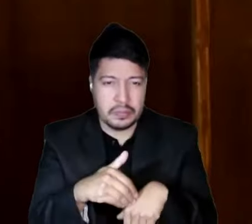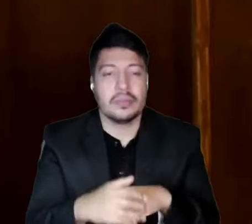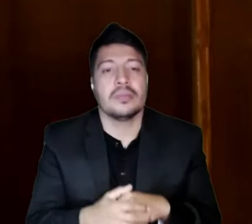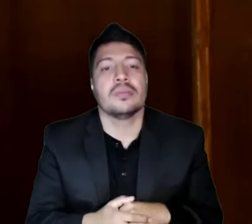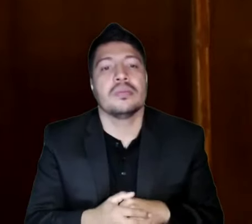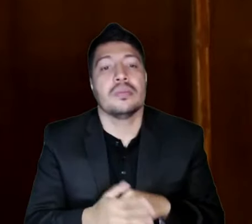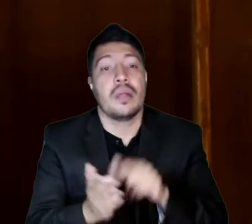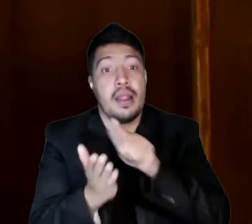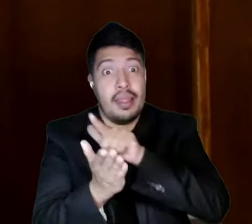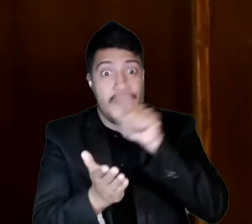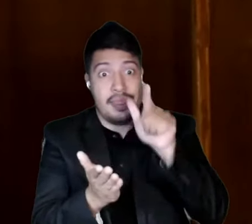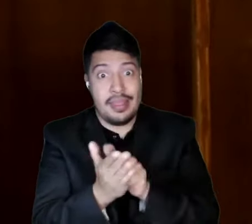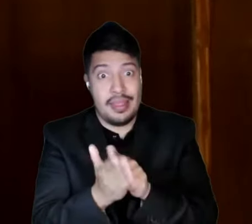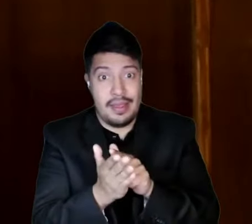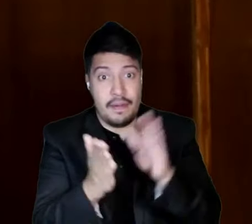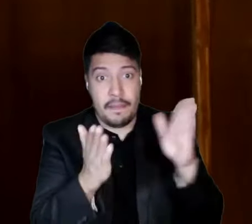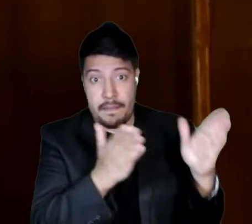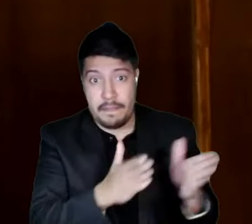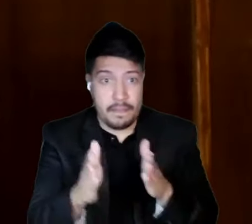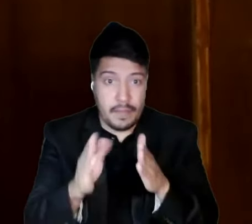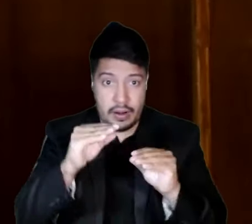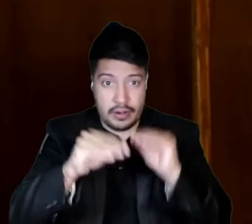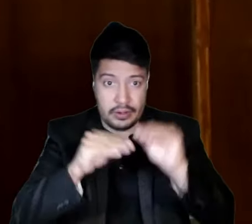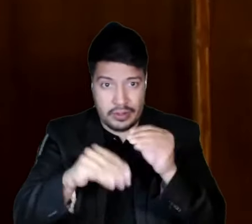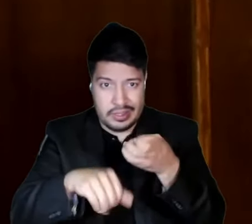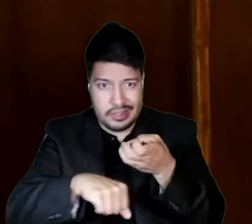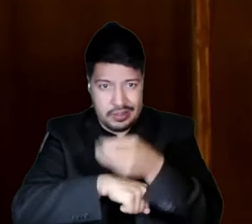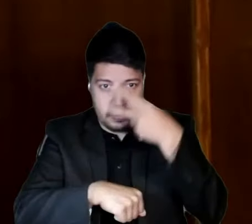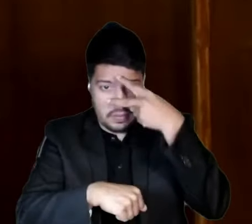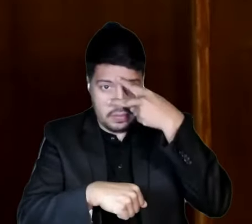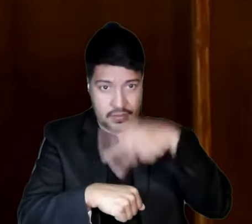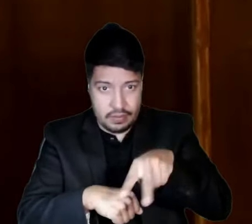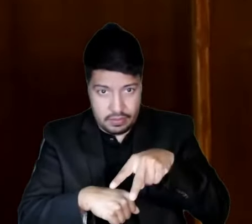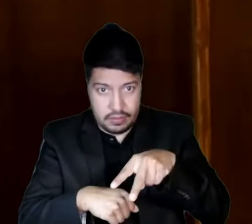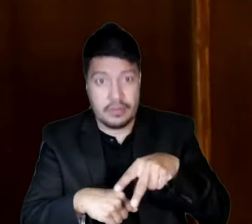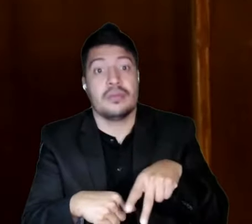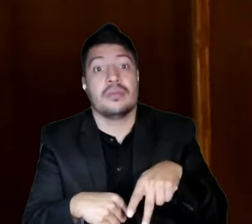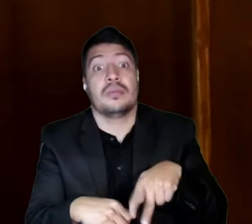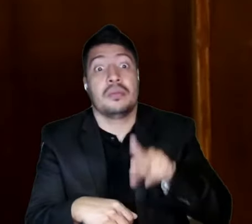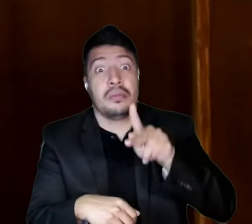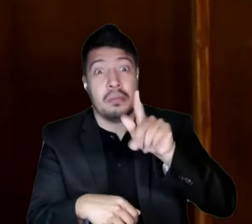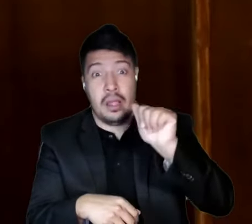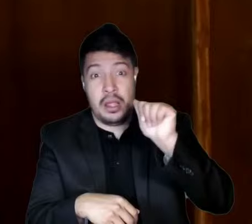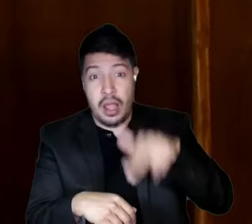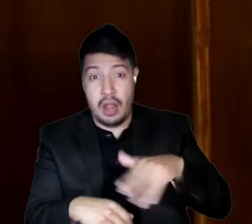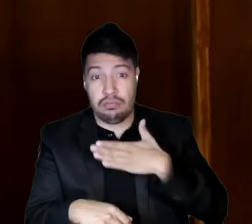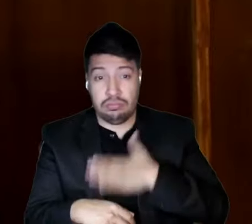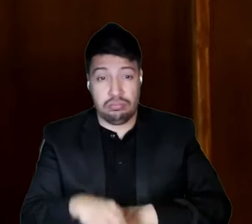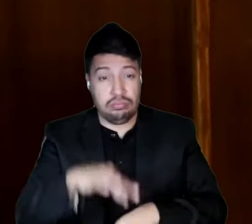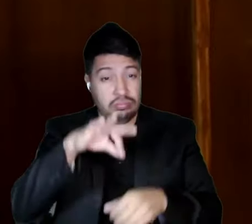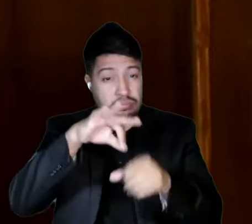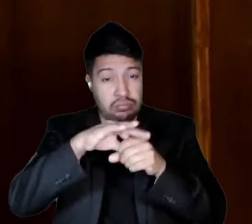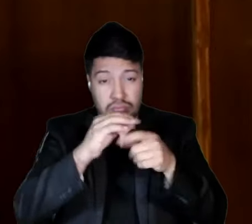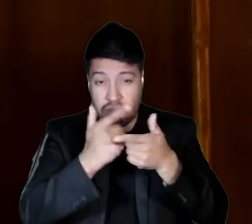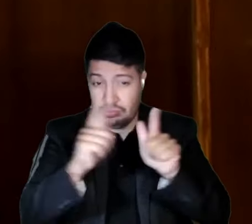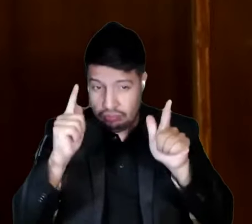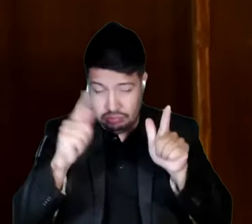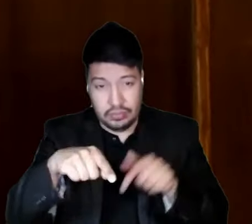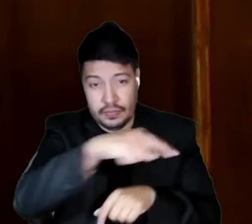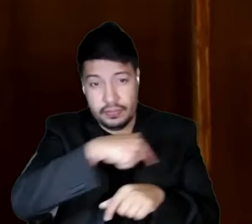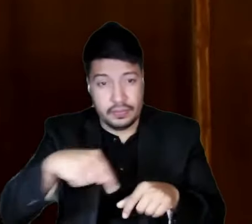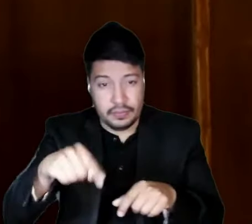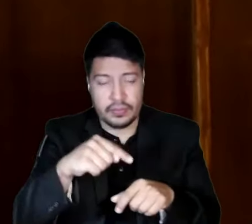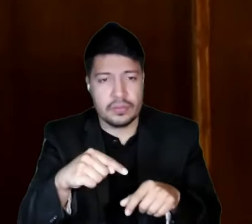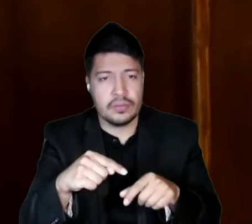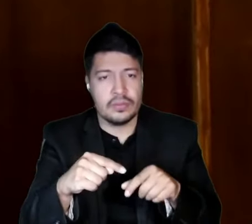ley de planeación del Estado de México y municipios la planeación democrática para el desarrollo se sustenten los principios de igualdad